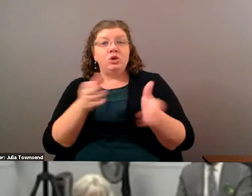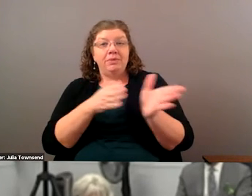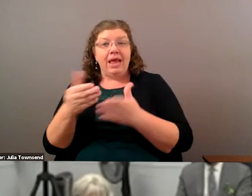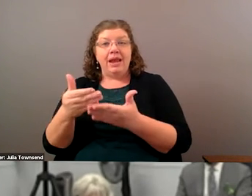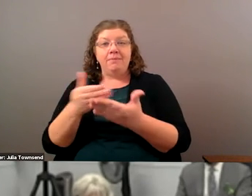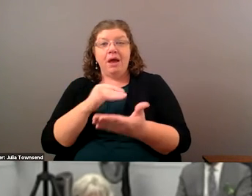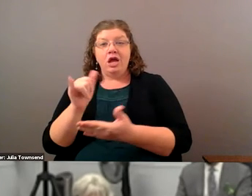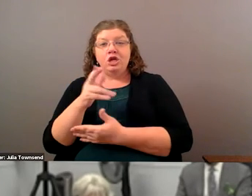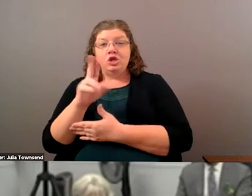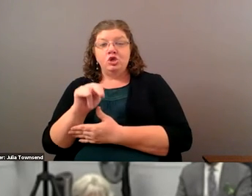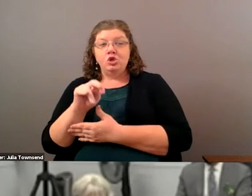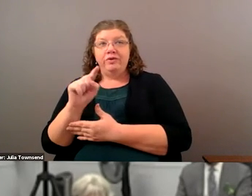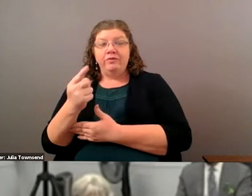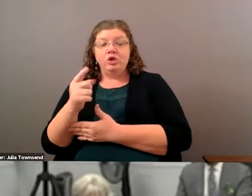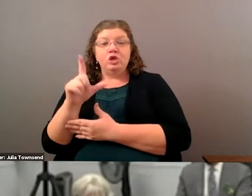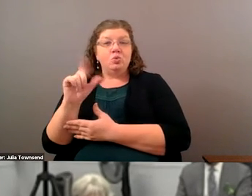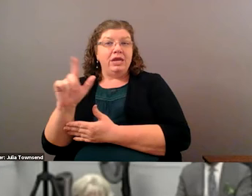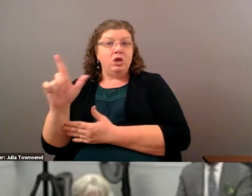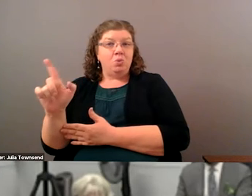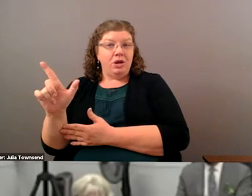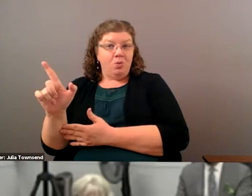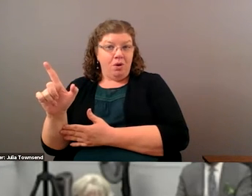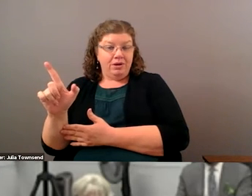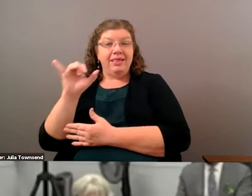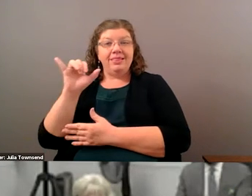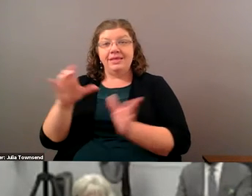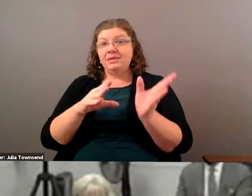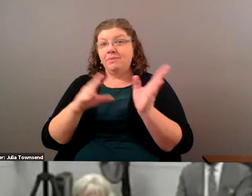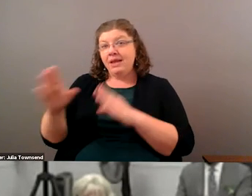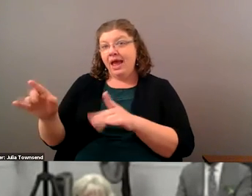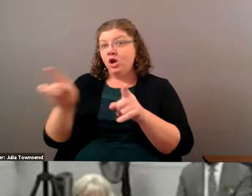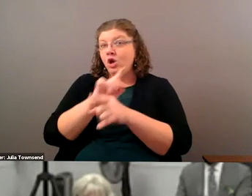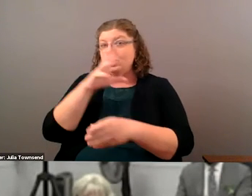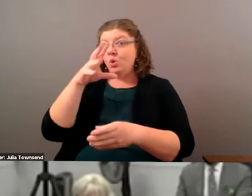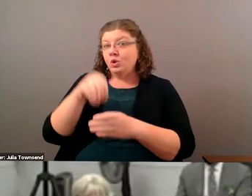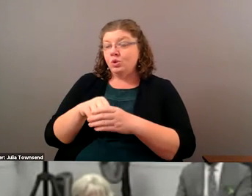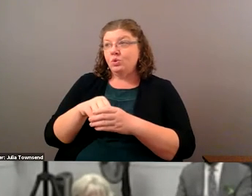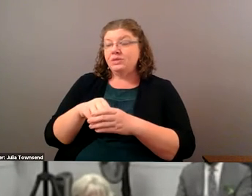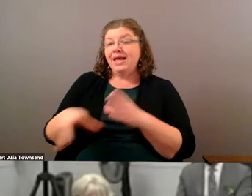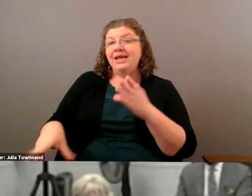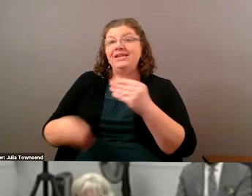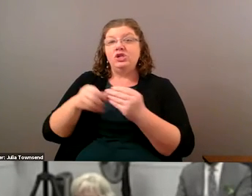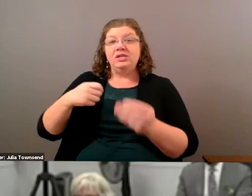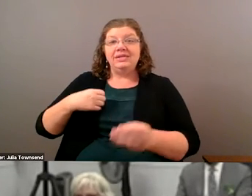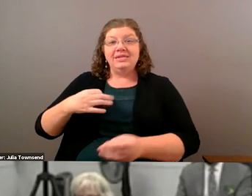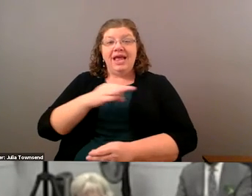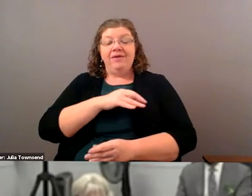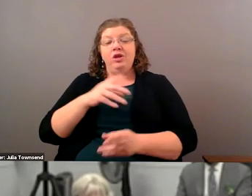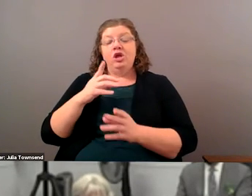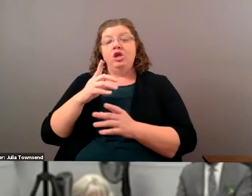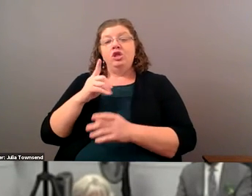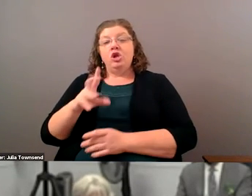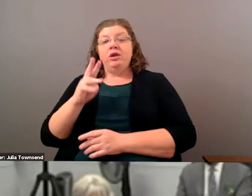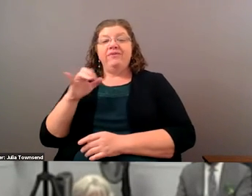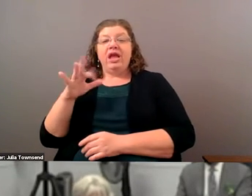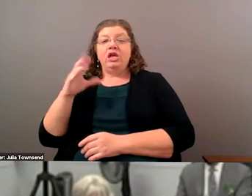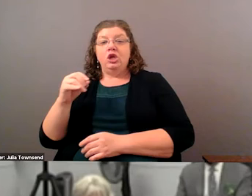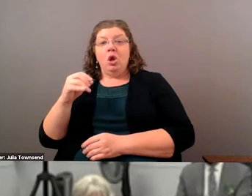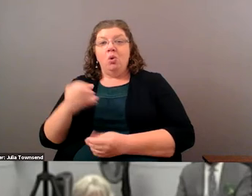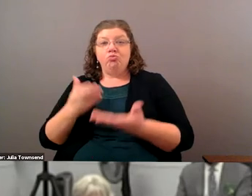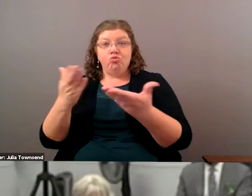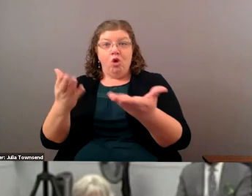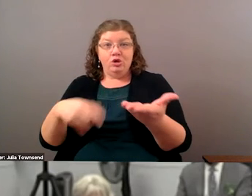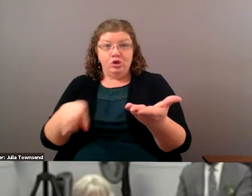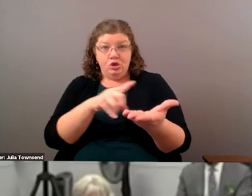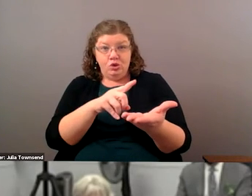este plan también incluye contrataciones adicionales que el doctor Vecchio presentó ante ustedes en el Consejo para su aprobación en mayo